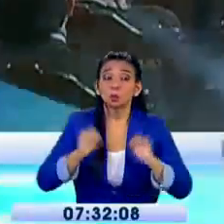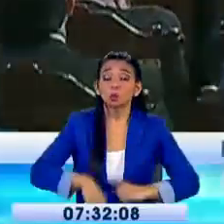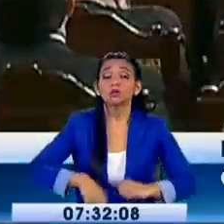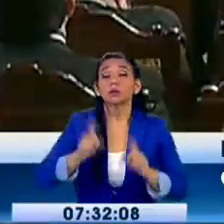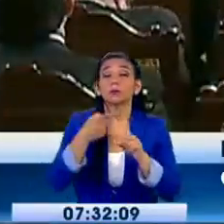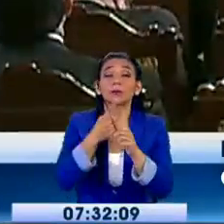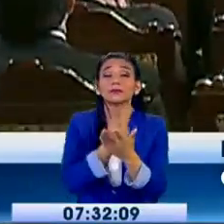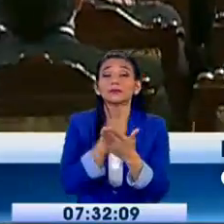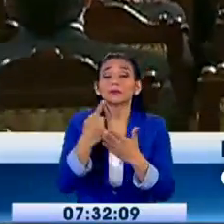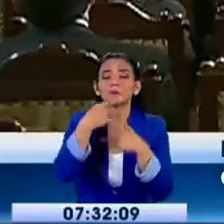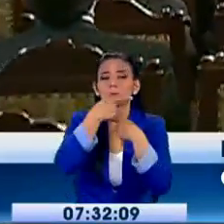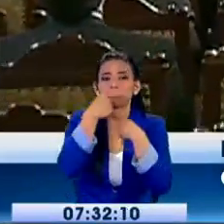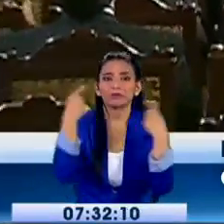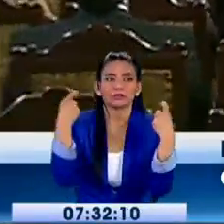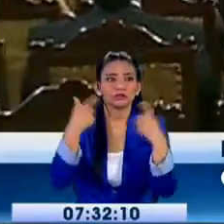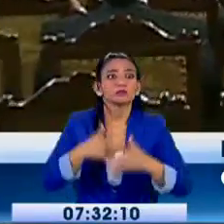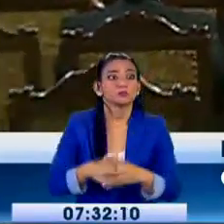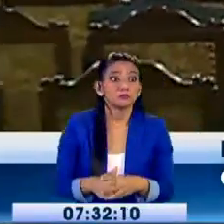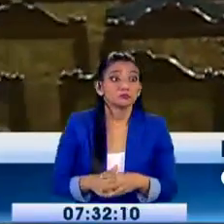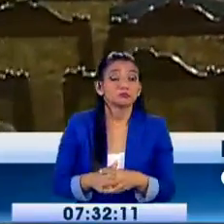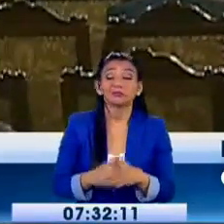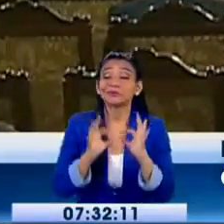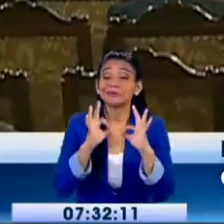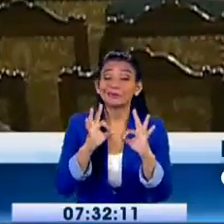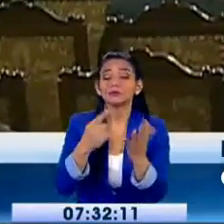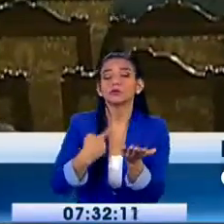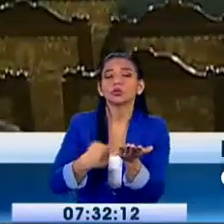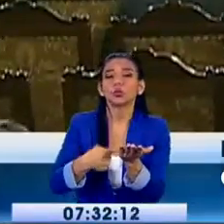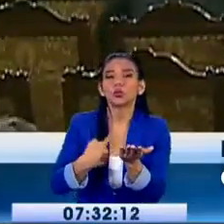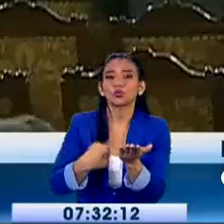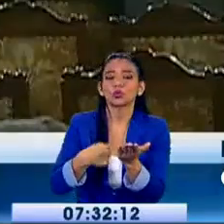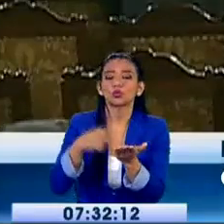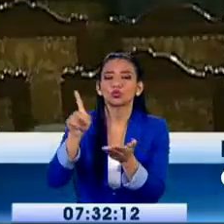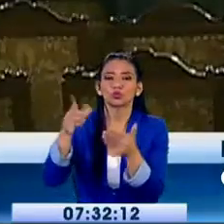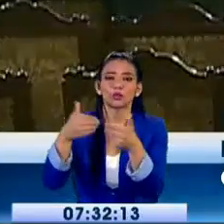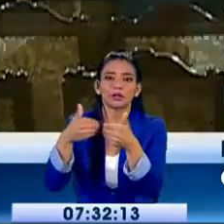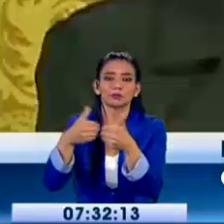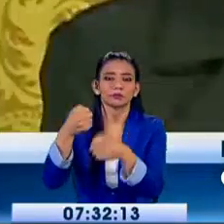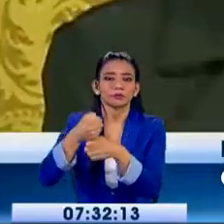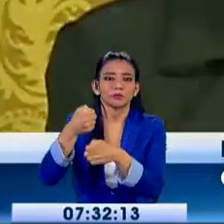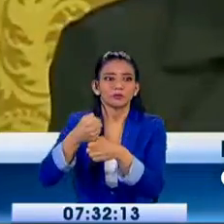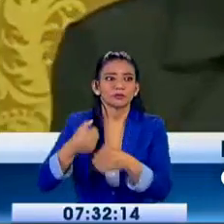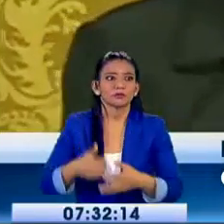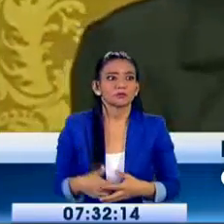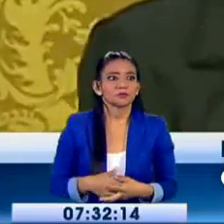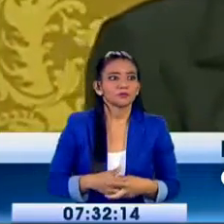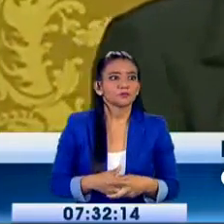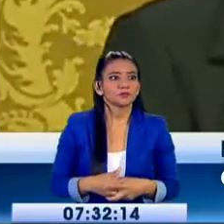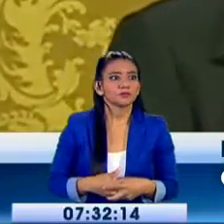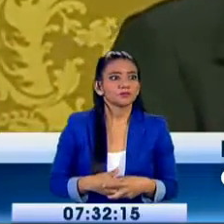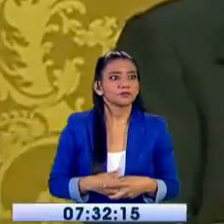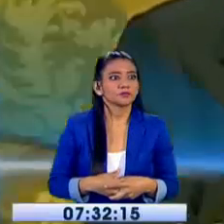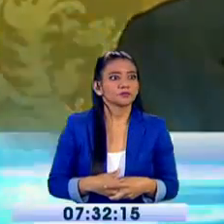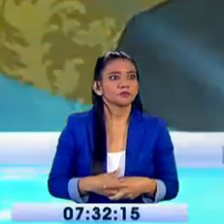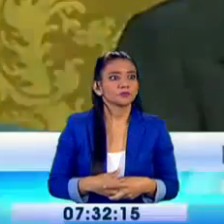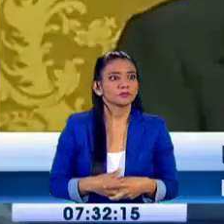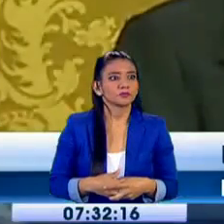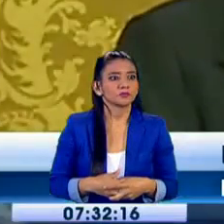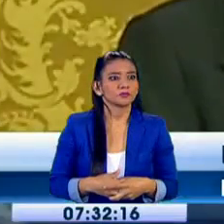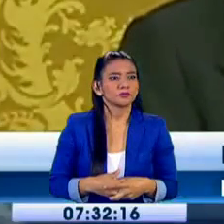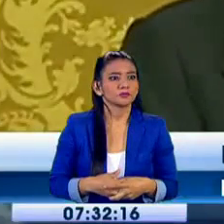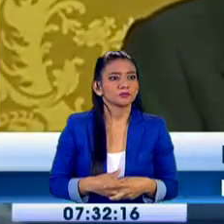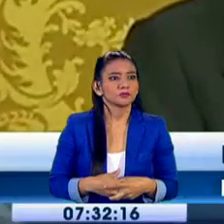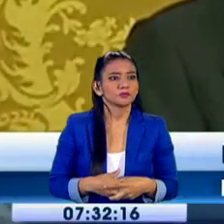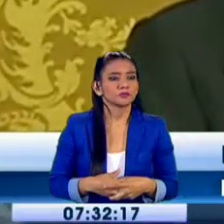semana de marzo, en donde se tiene previsto una reunión con los equipos de trabajo. También consideramos